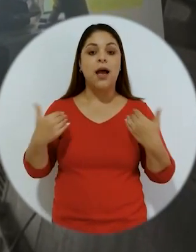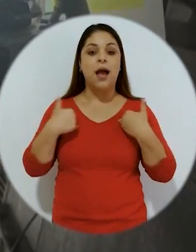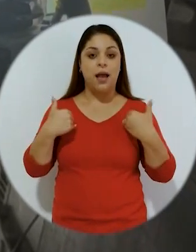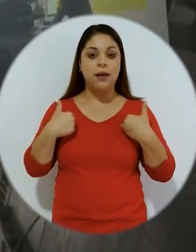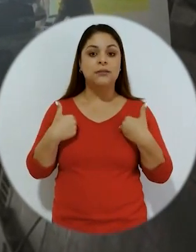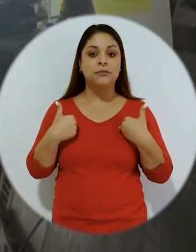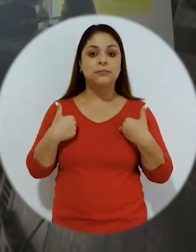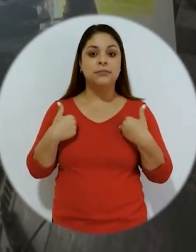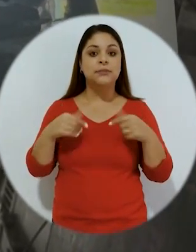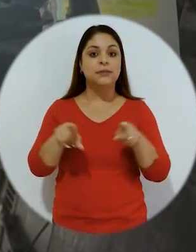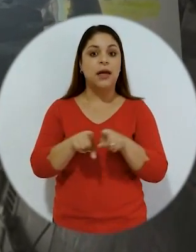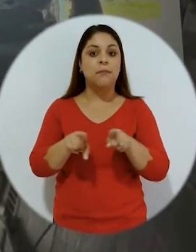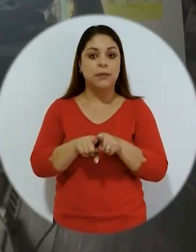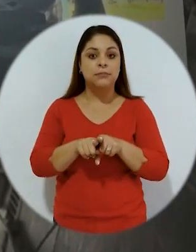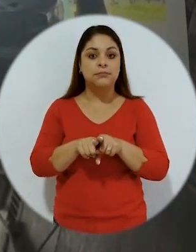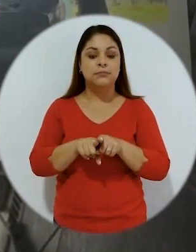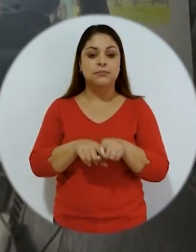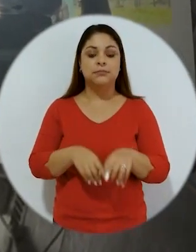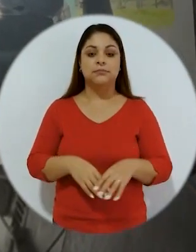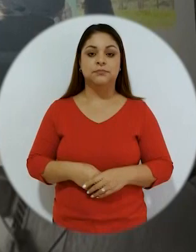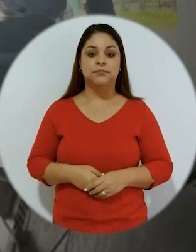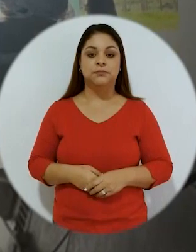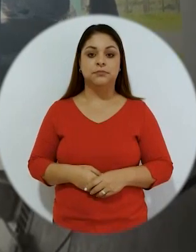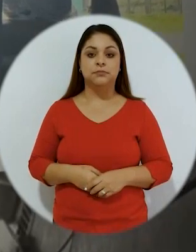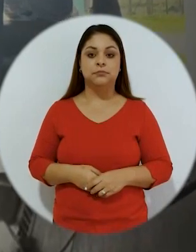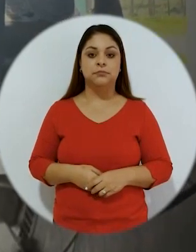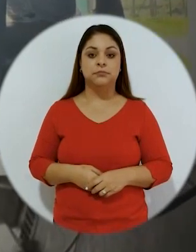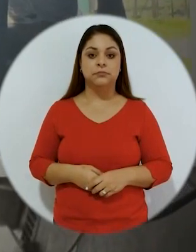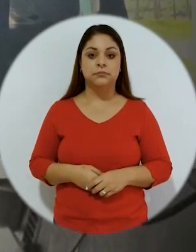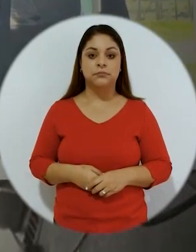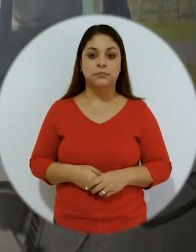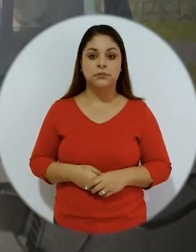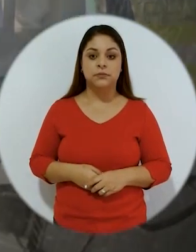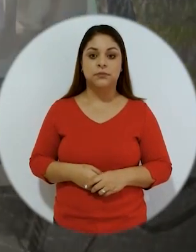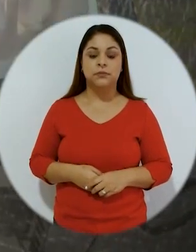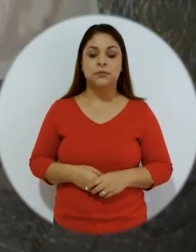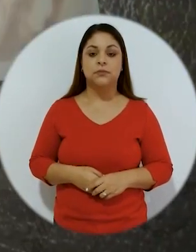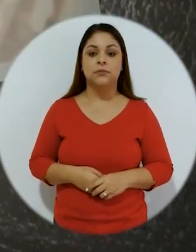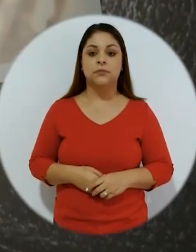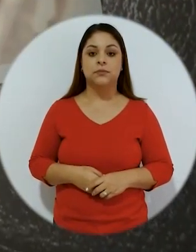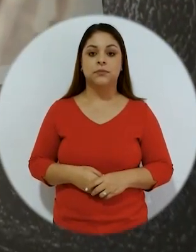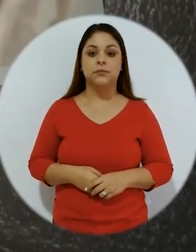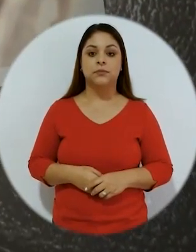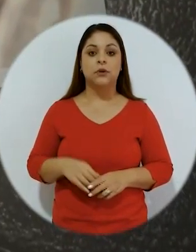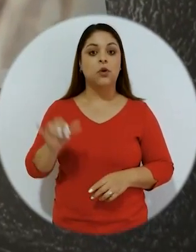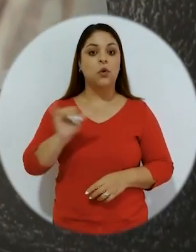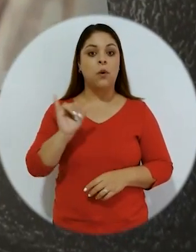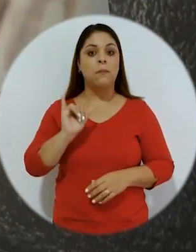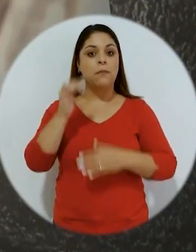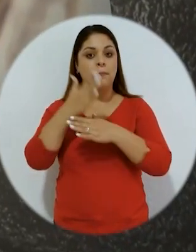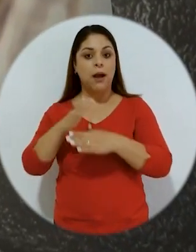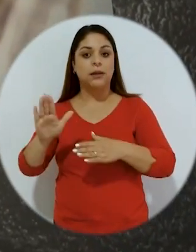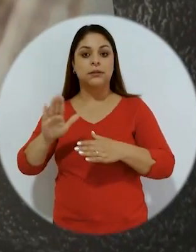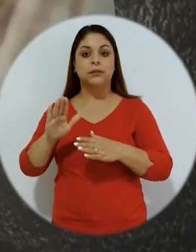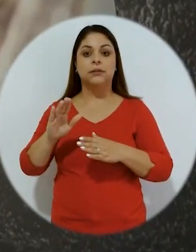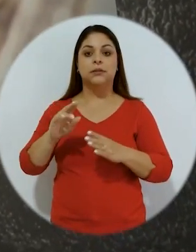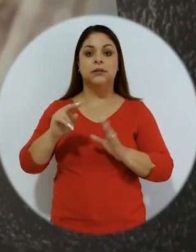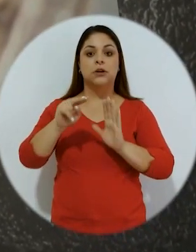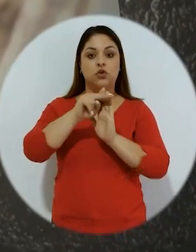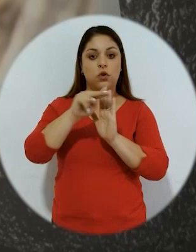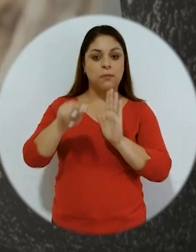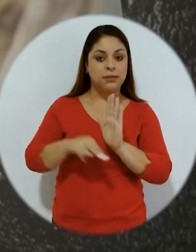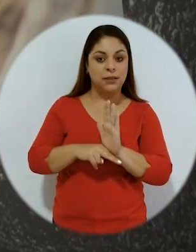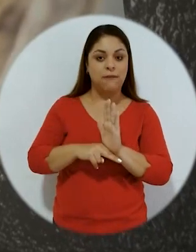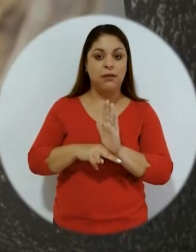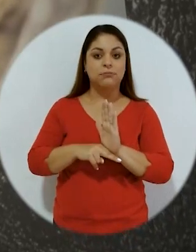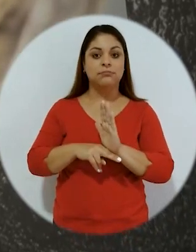investigación públicos tienen, además de ya digamos, la parte